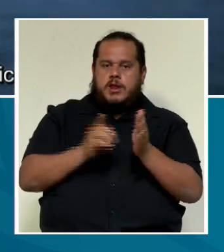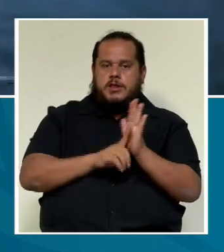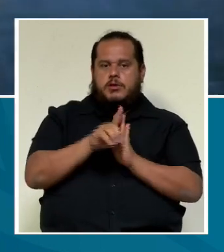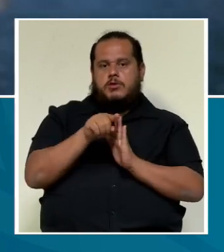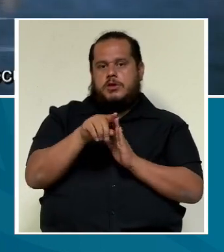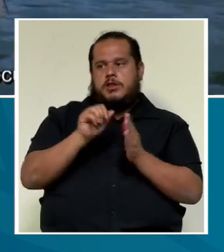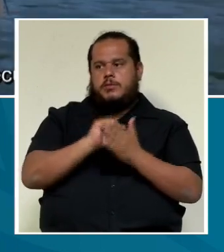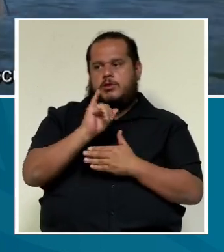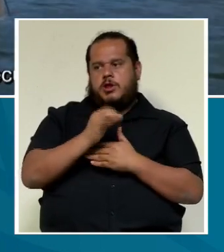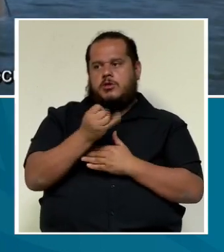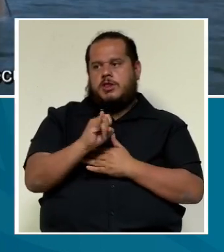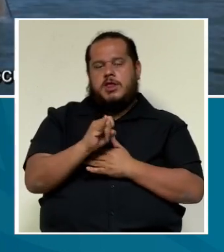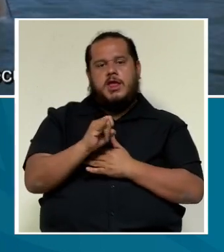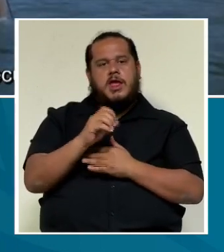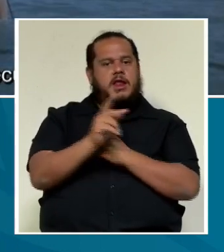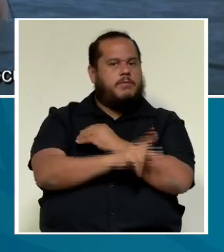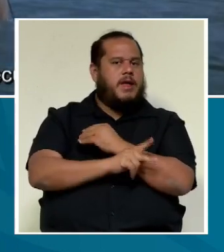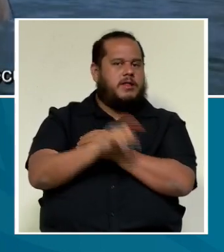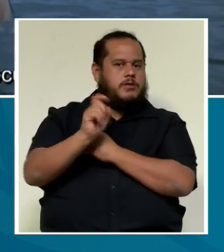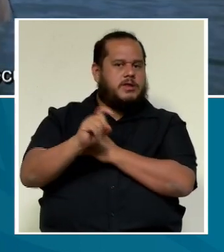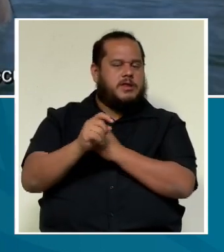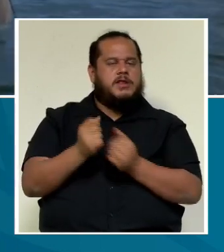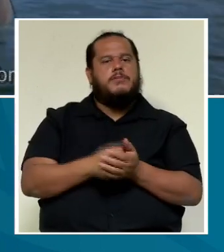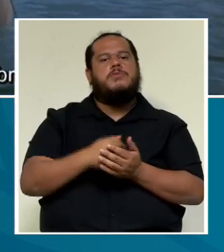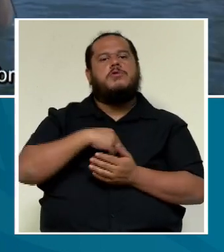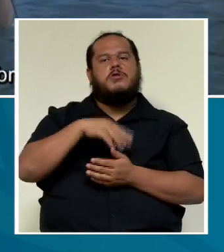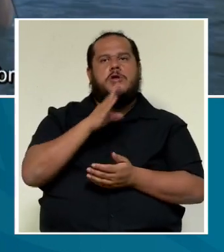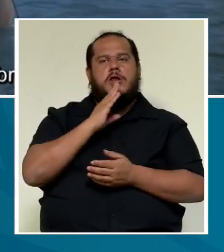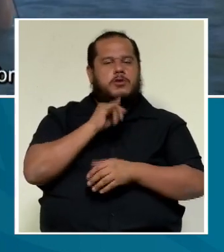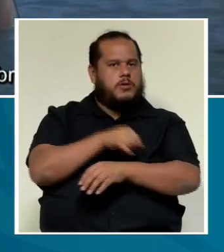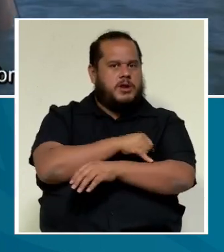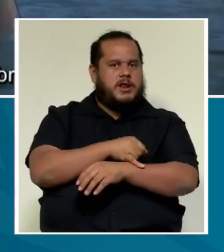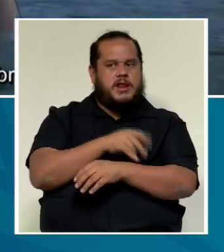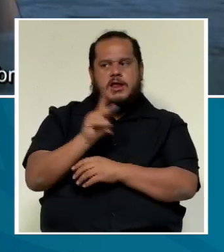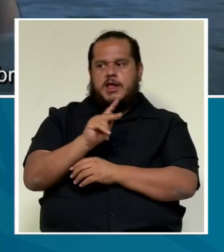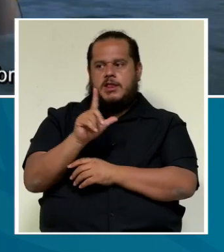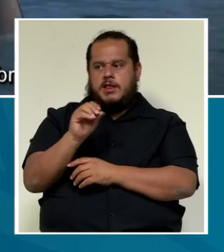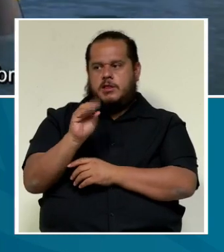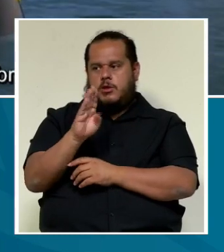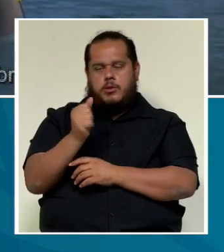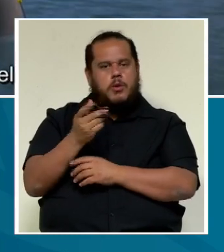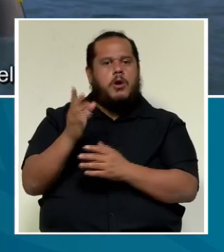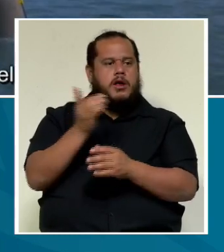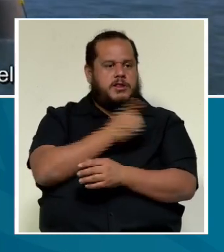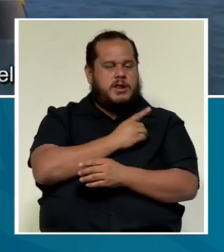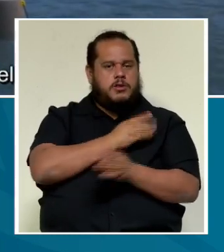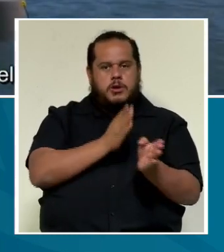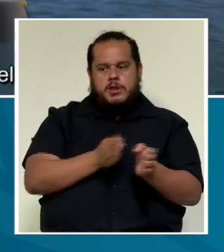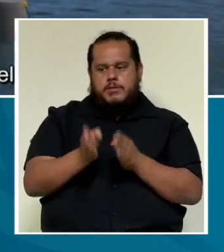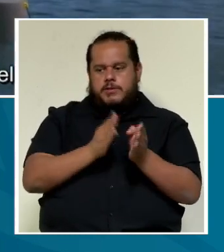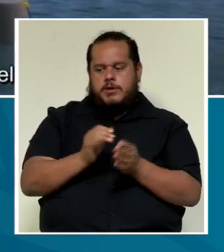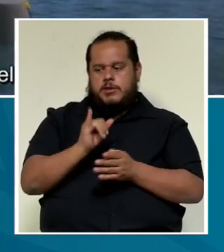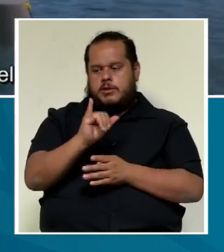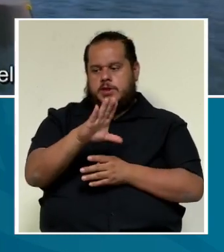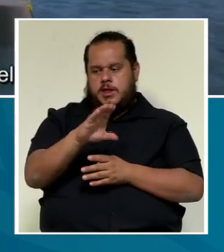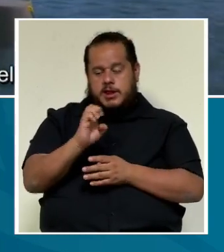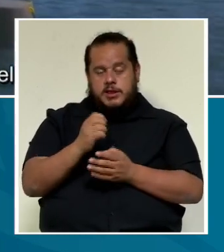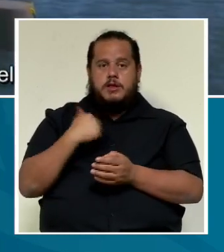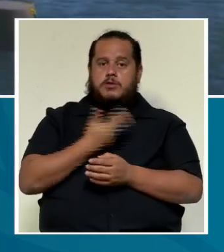si es que el país lo requiere. Estoy conversando con el ingeniero Kenneth Lobo, director de planificación del ICE, y estamos